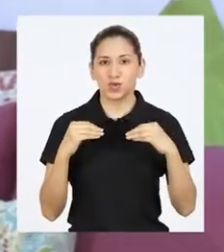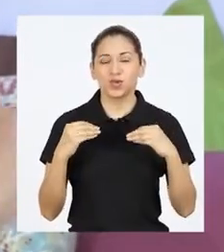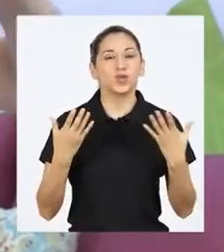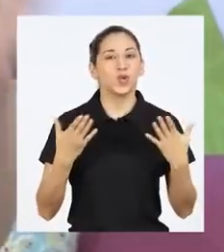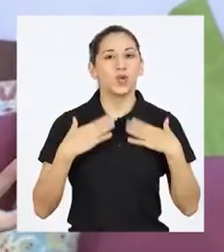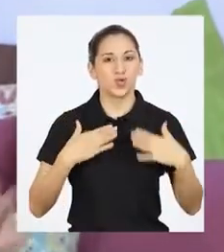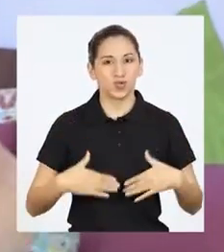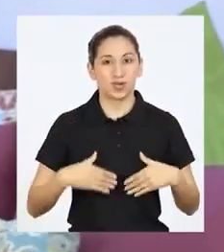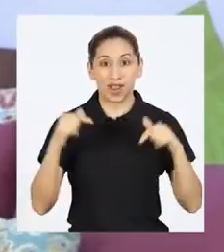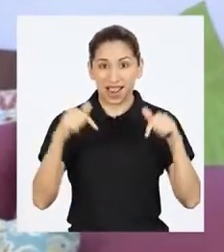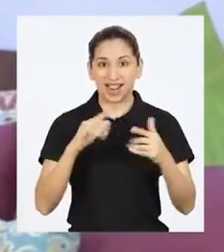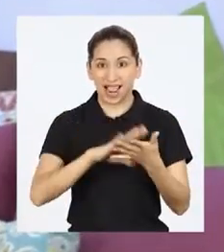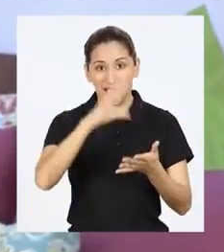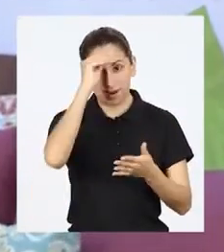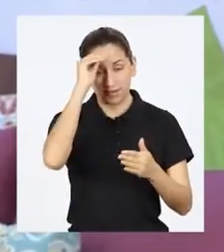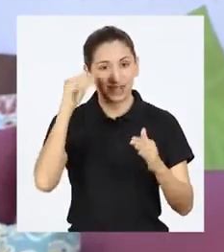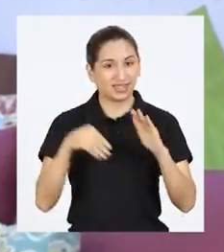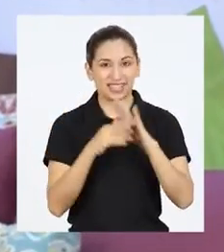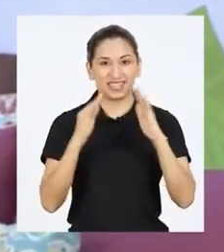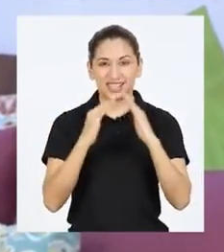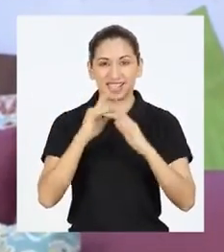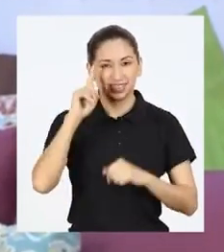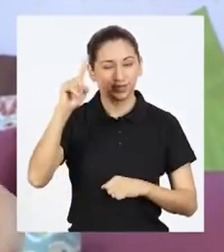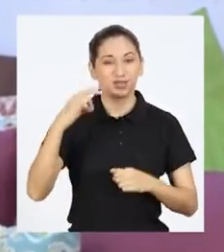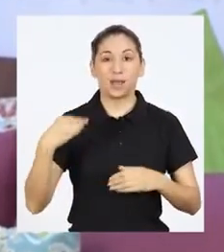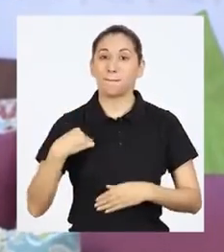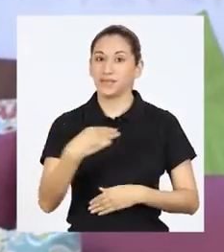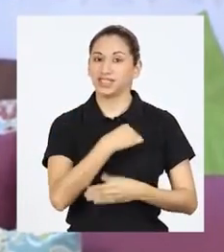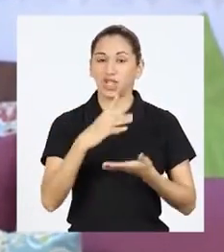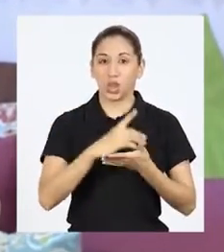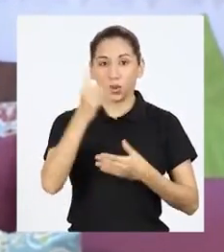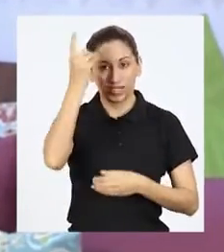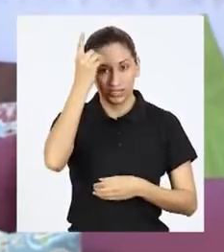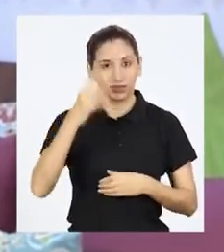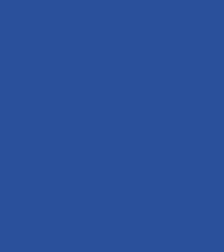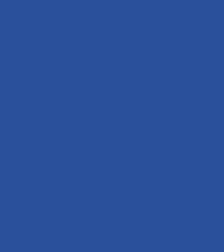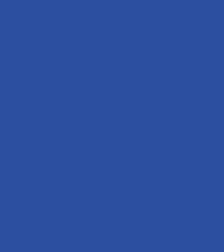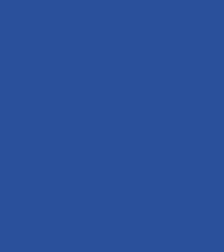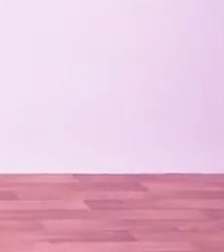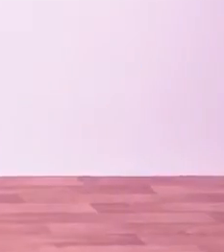en Aprenda en Casa, una iniciativa del Ministerio de Educación.